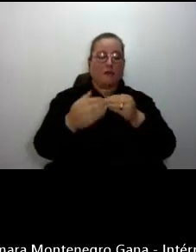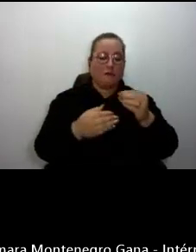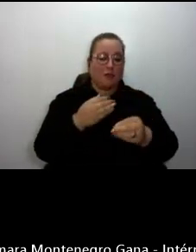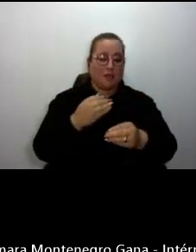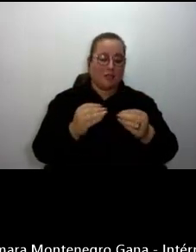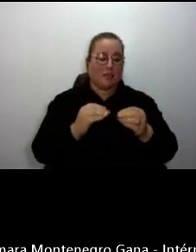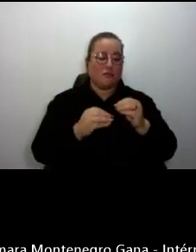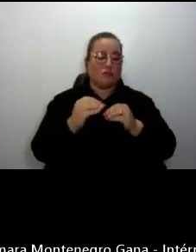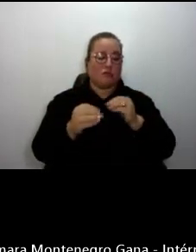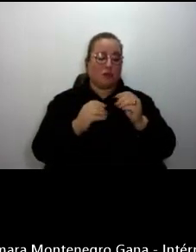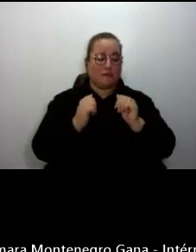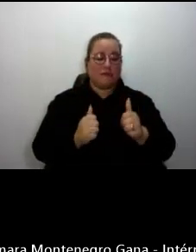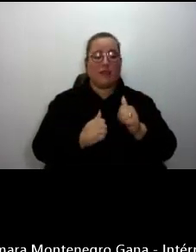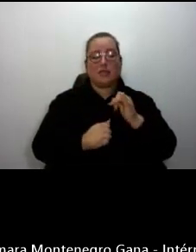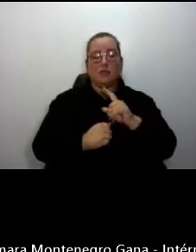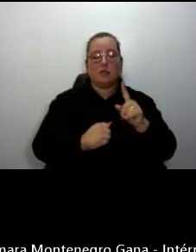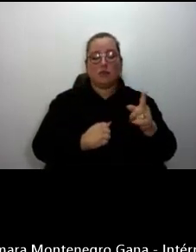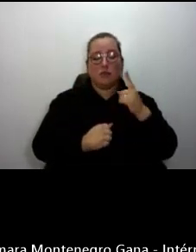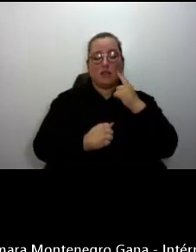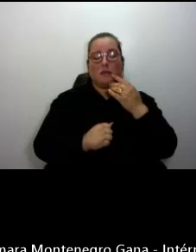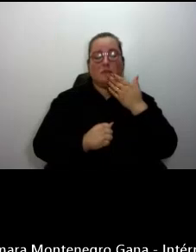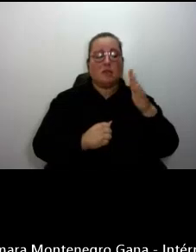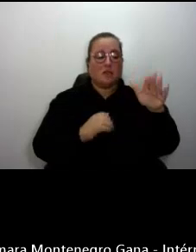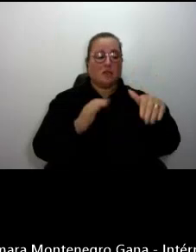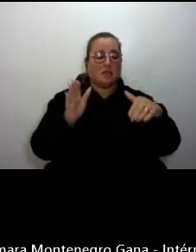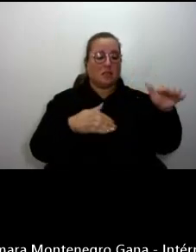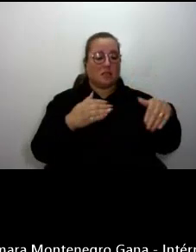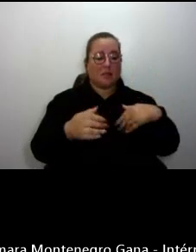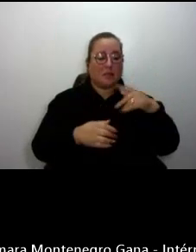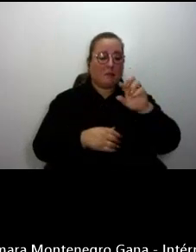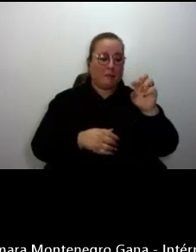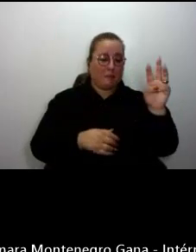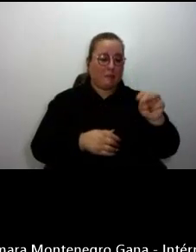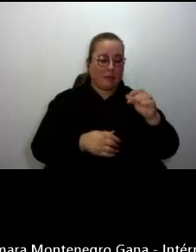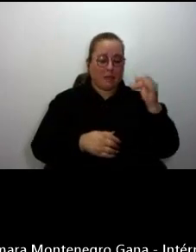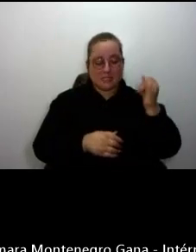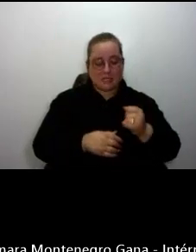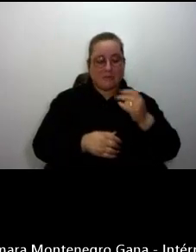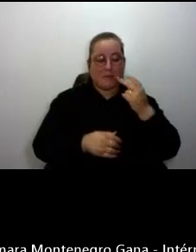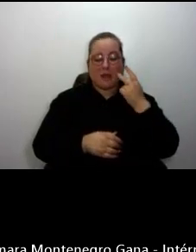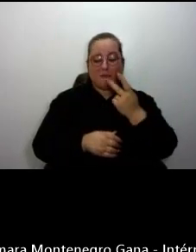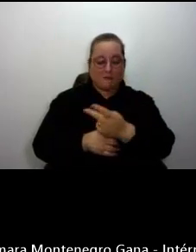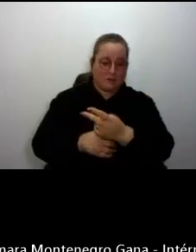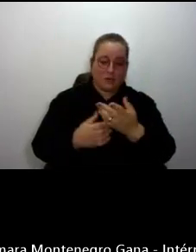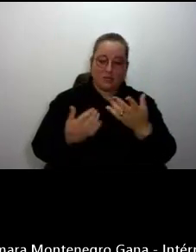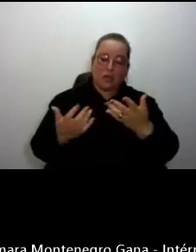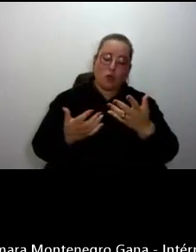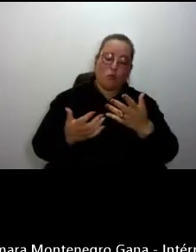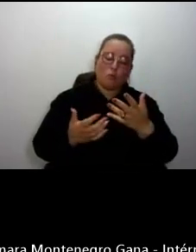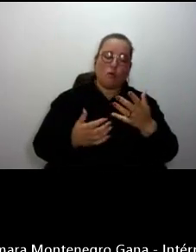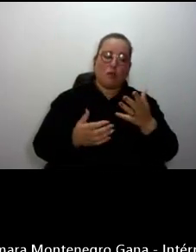o no. Y además también se cita constantemente al apoderado para saber cómo lo visualiza él desde la